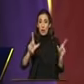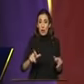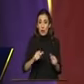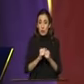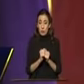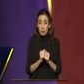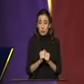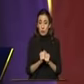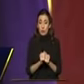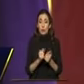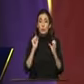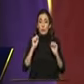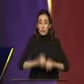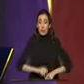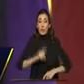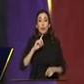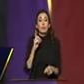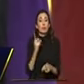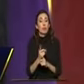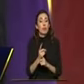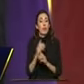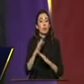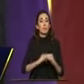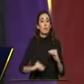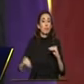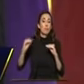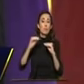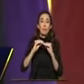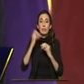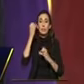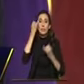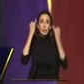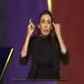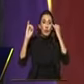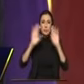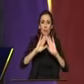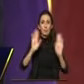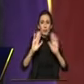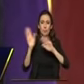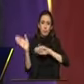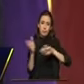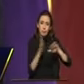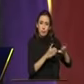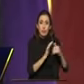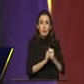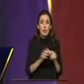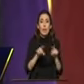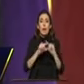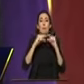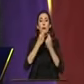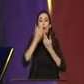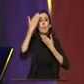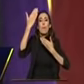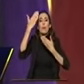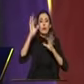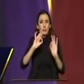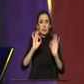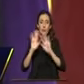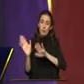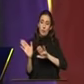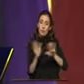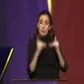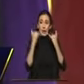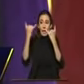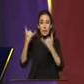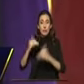afecta a todos y combatirla va más allá de ideologías y banderas, y peor, banderas partidistas. Esta cruzada